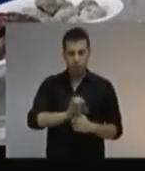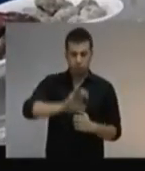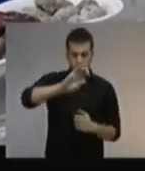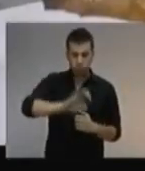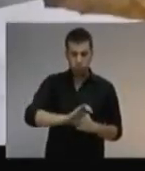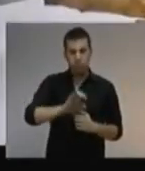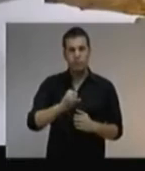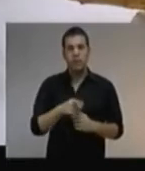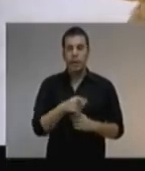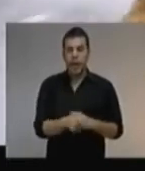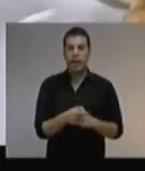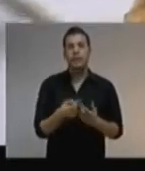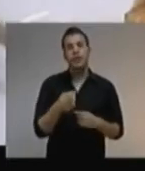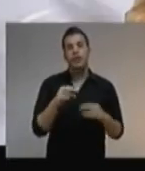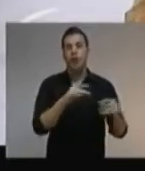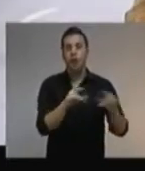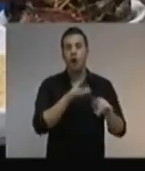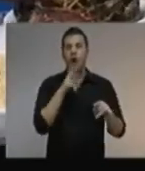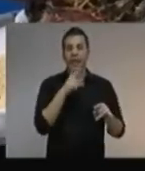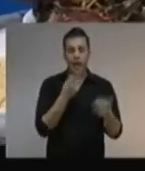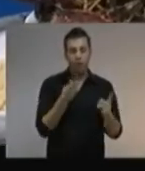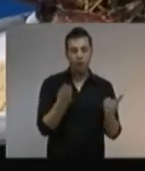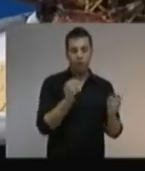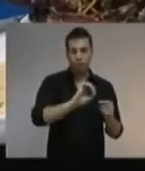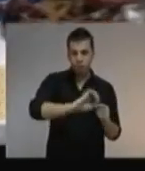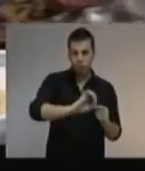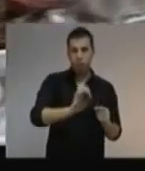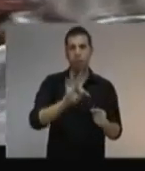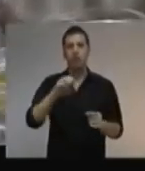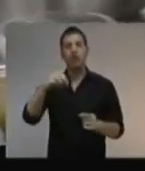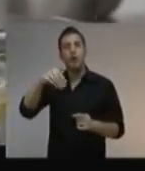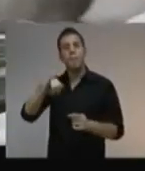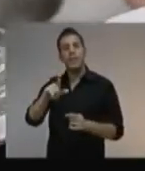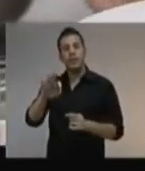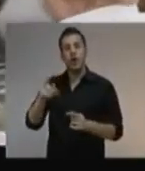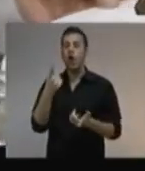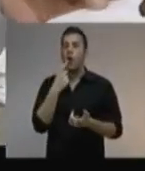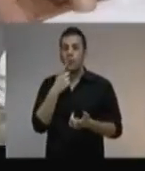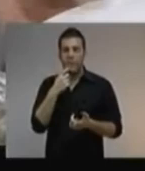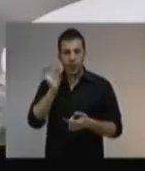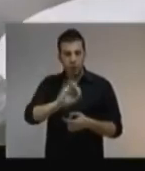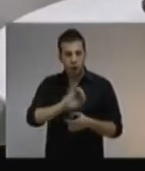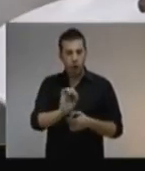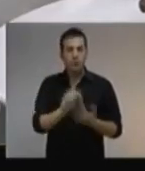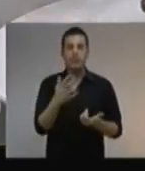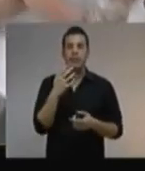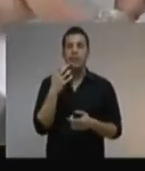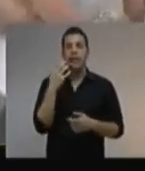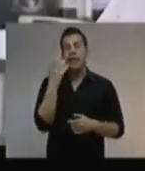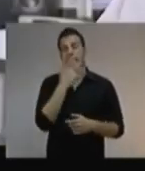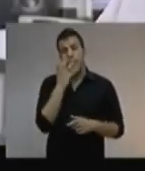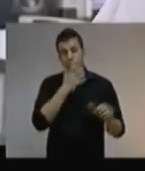la tierra, un poquito de orégano, elementos aromáticos, orégano, tomillo, un poquito de pimentón, vinagre,